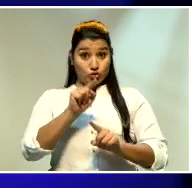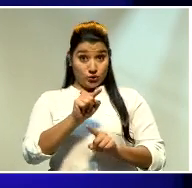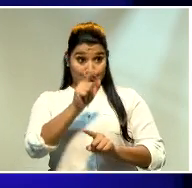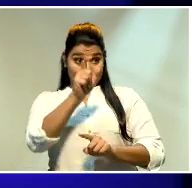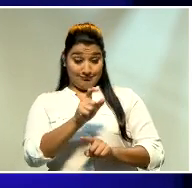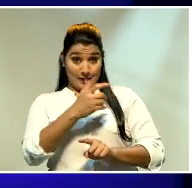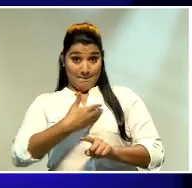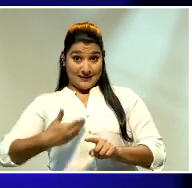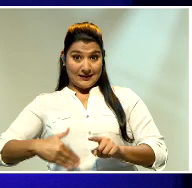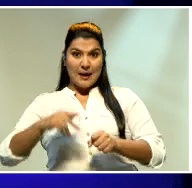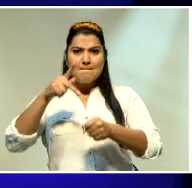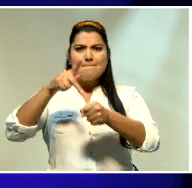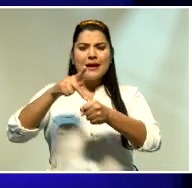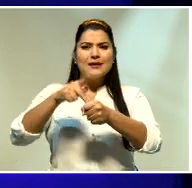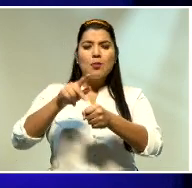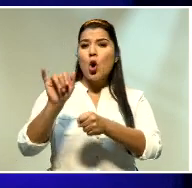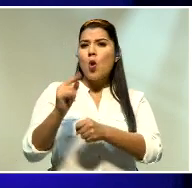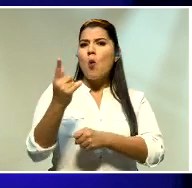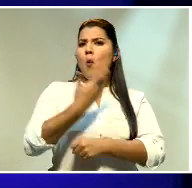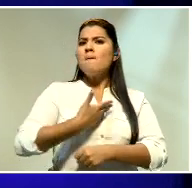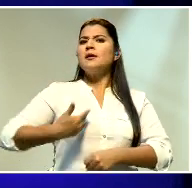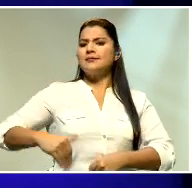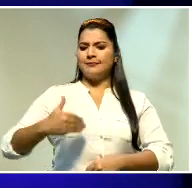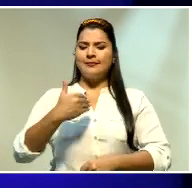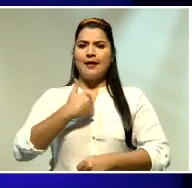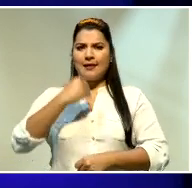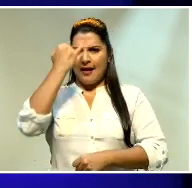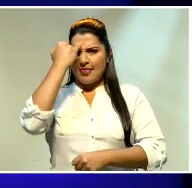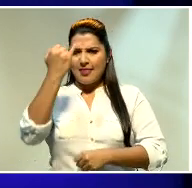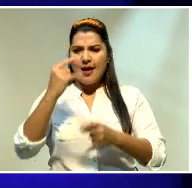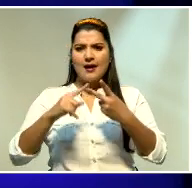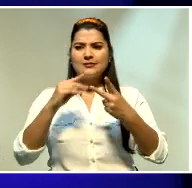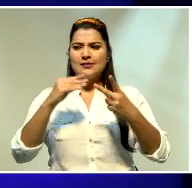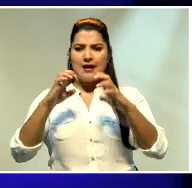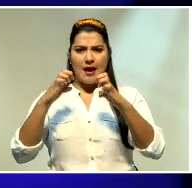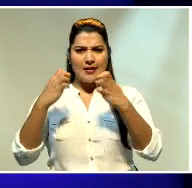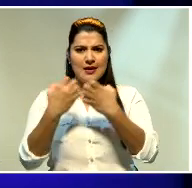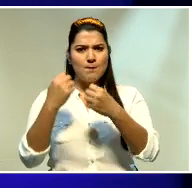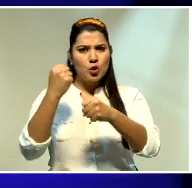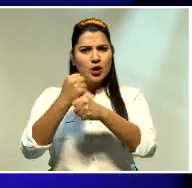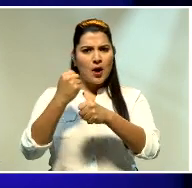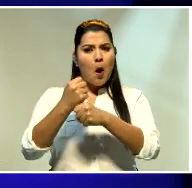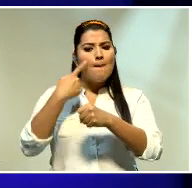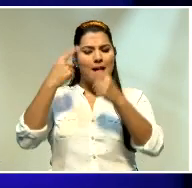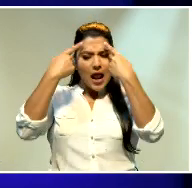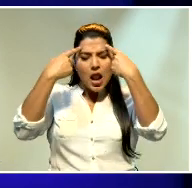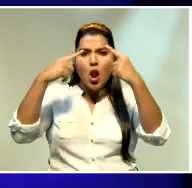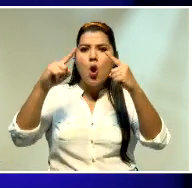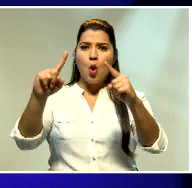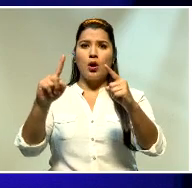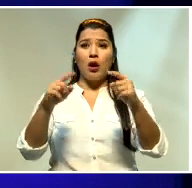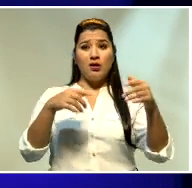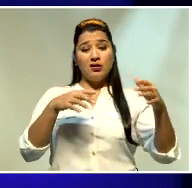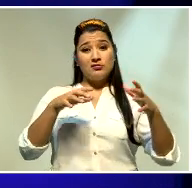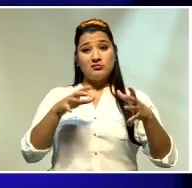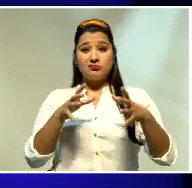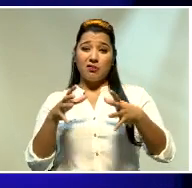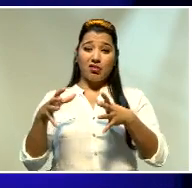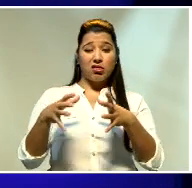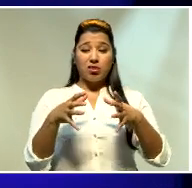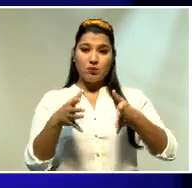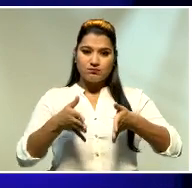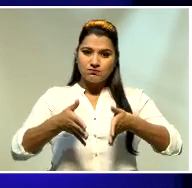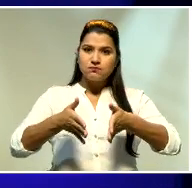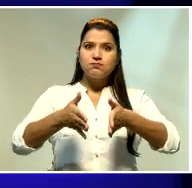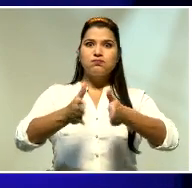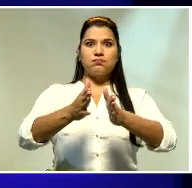se postuló como alguien que tenía las ideas y el equipo para encaminar a Costa Rica en una ruta diferente.